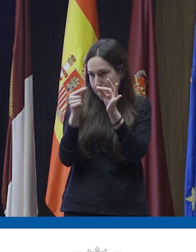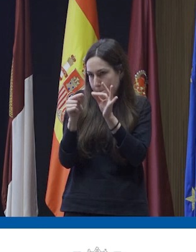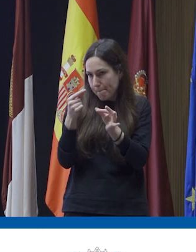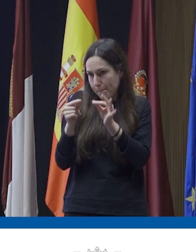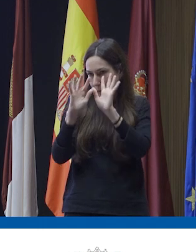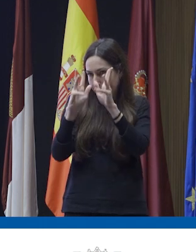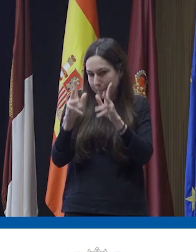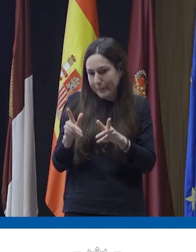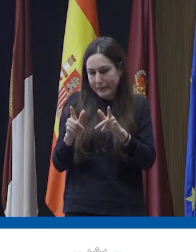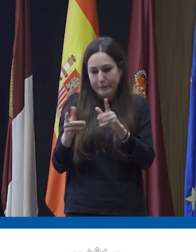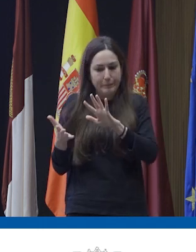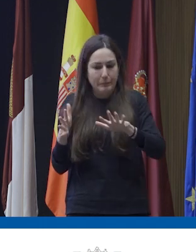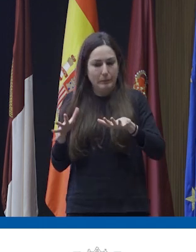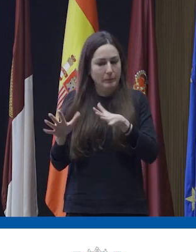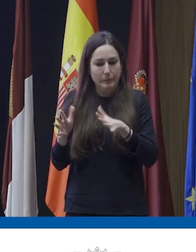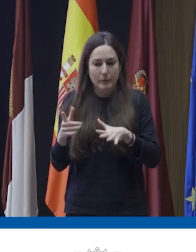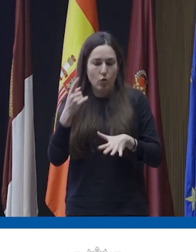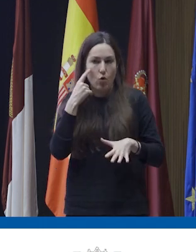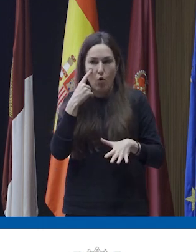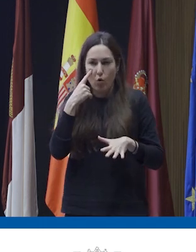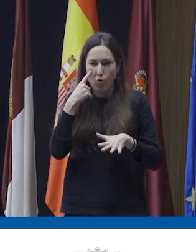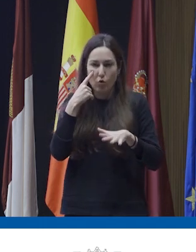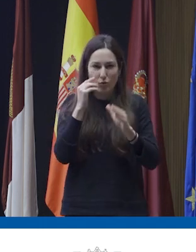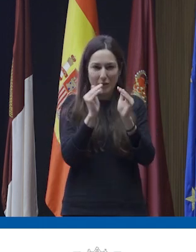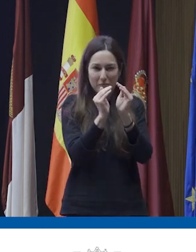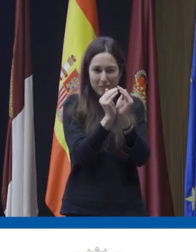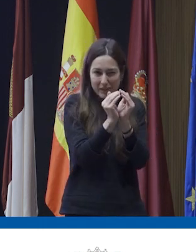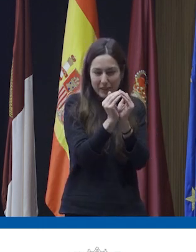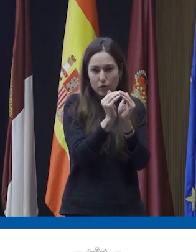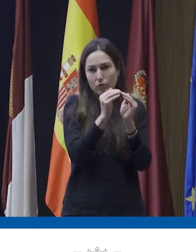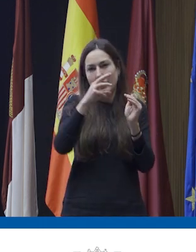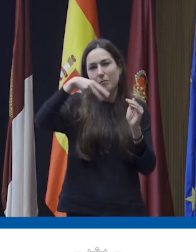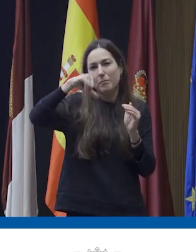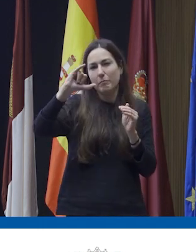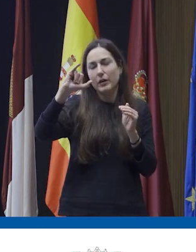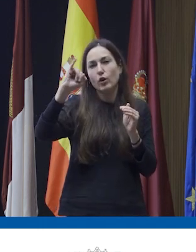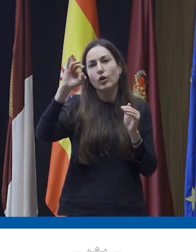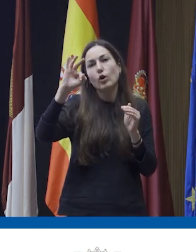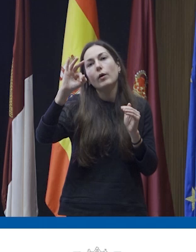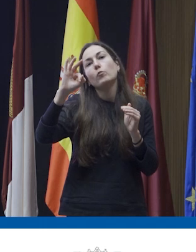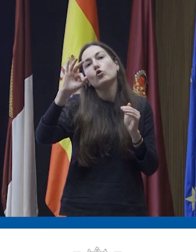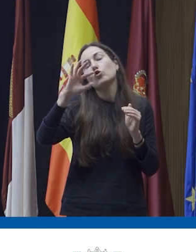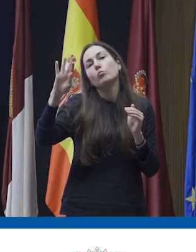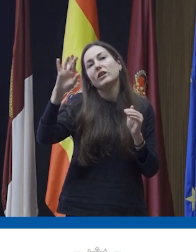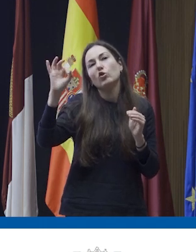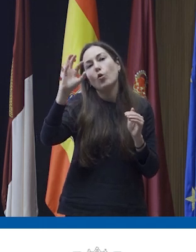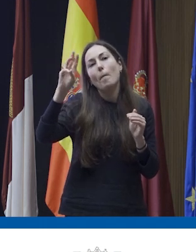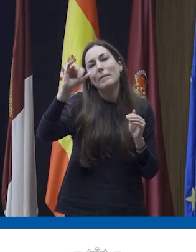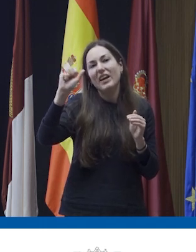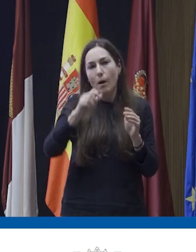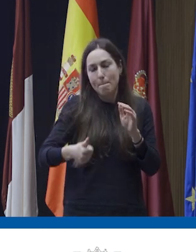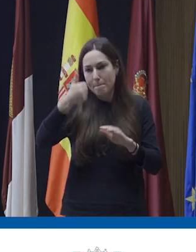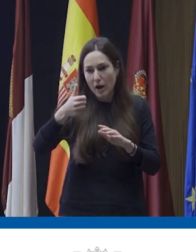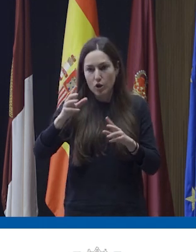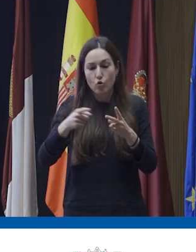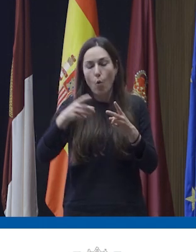lentes, pues tanto para ojos más cortos, como son pacientes muy hipermétropes, hay fórmulas que funcionan mejor en ojos más miopes y luego